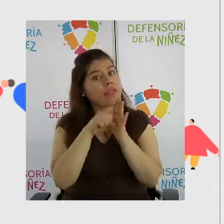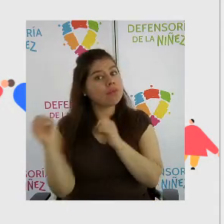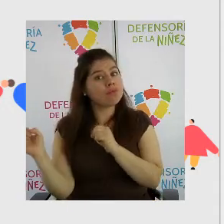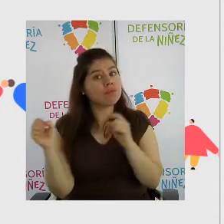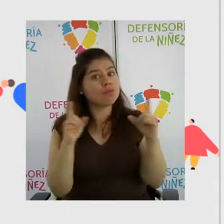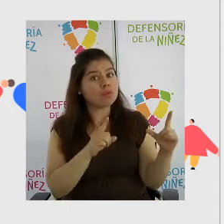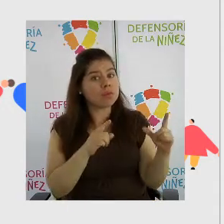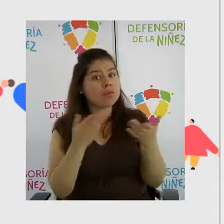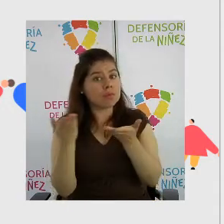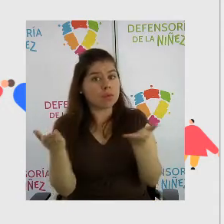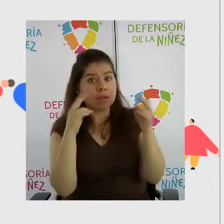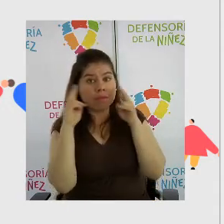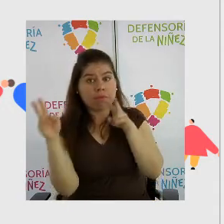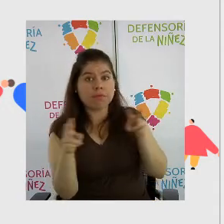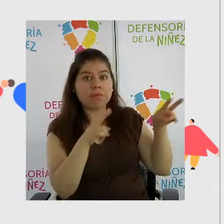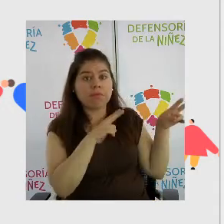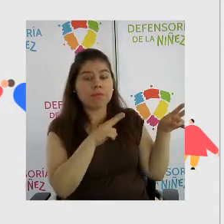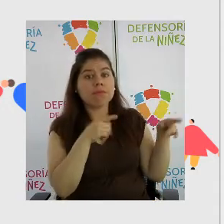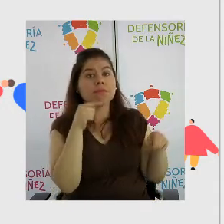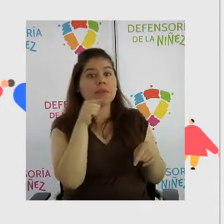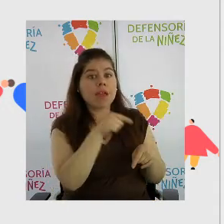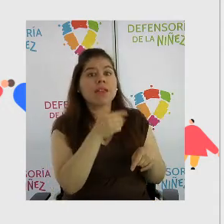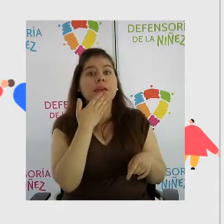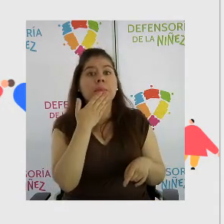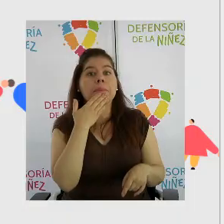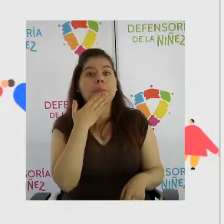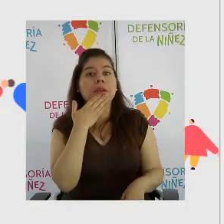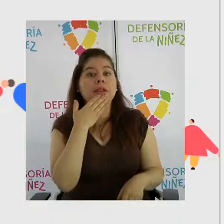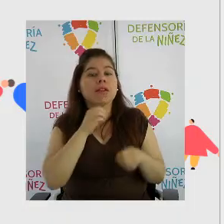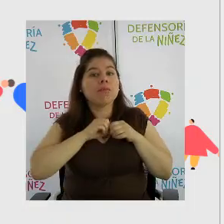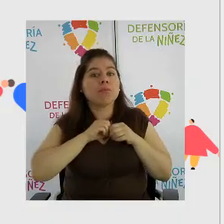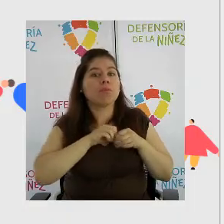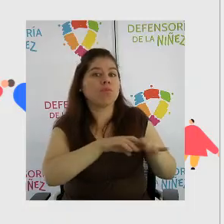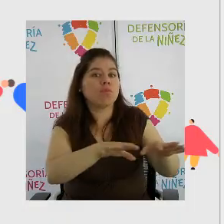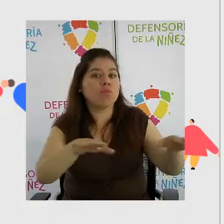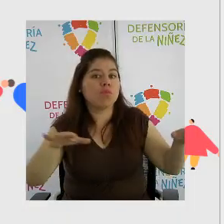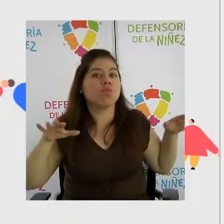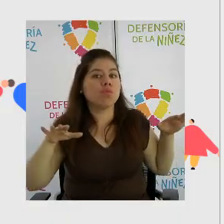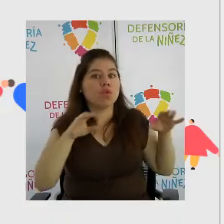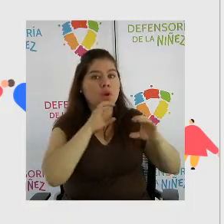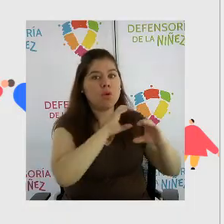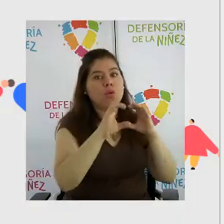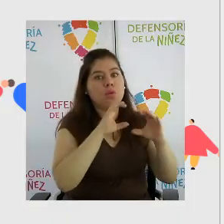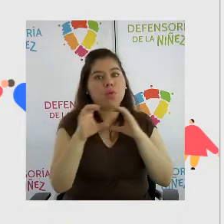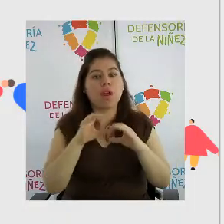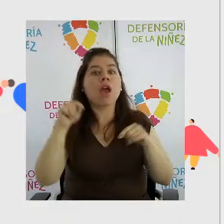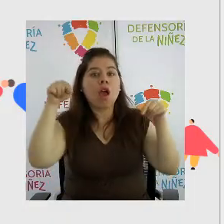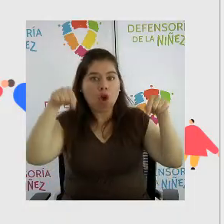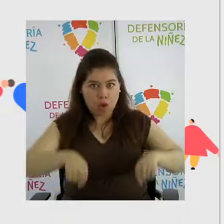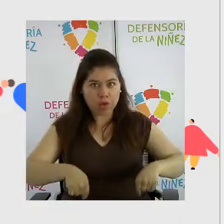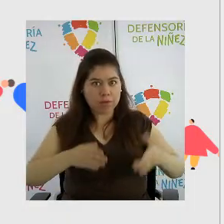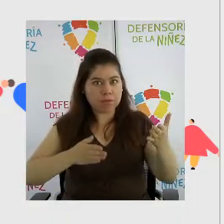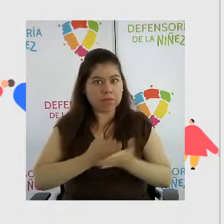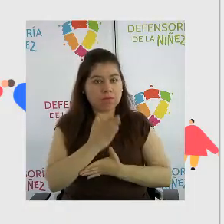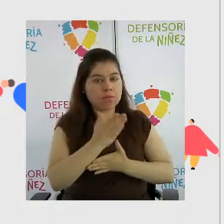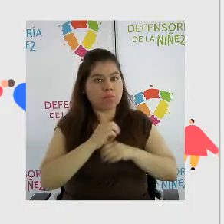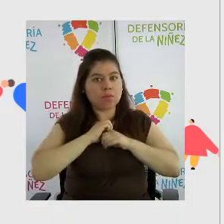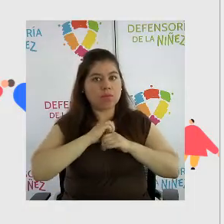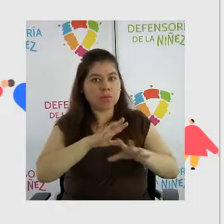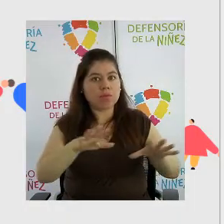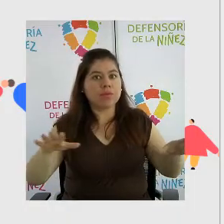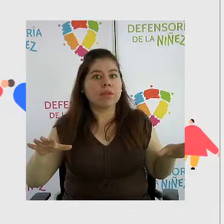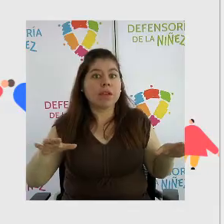queremos dejar y que también se relaciona con parte de la campaña comunicacional que hemos lanzado el día de hoy, y después,